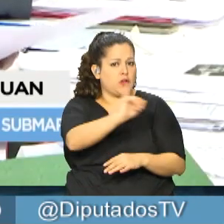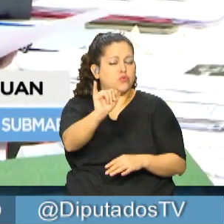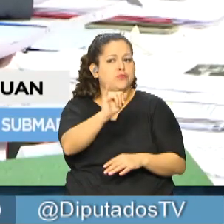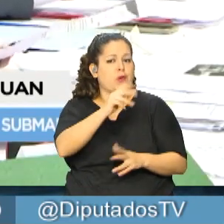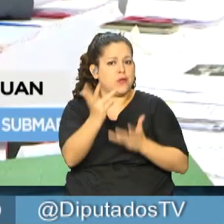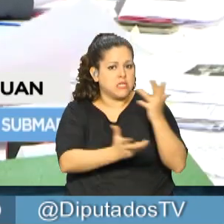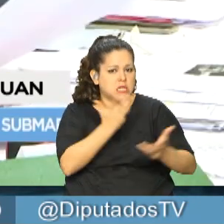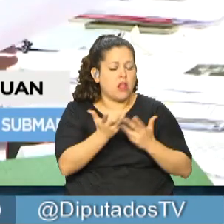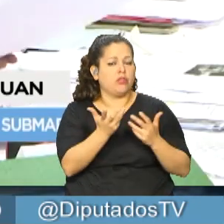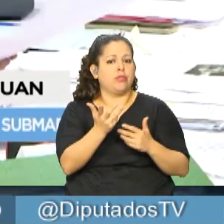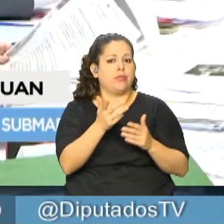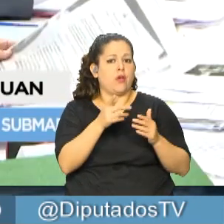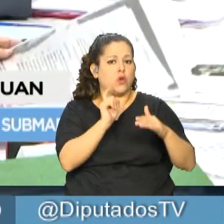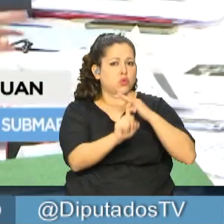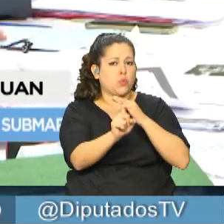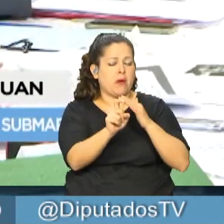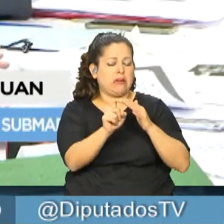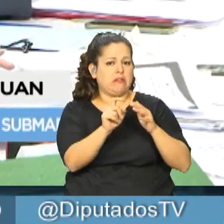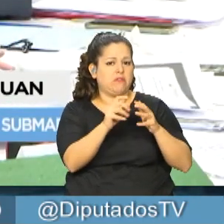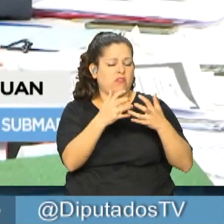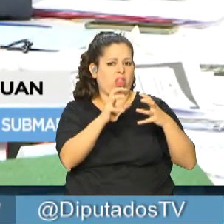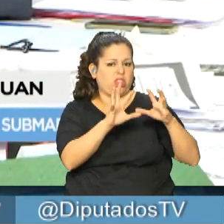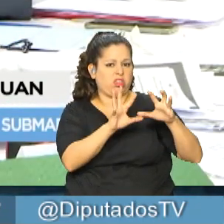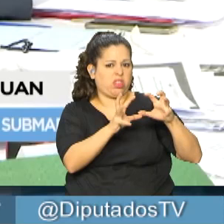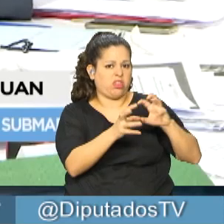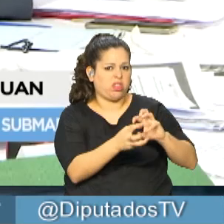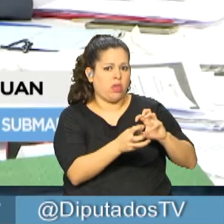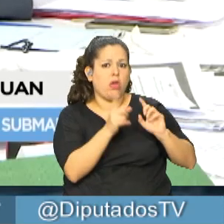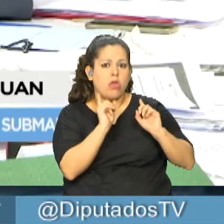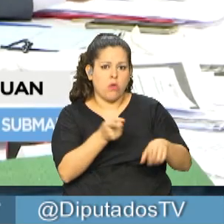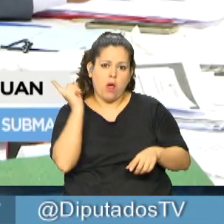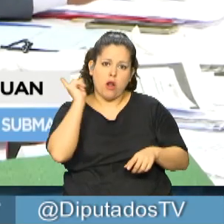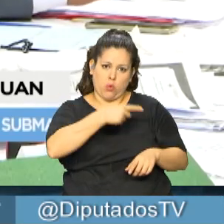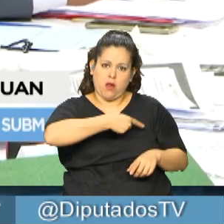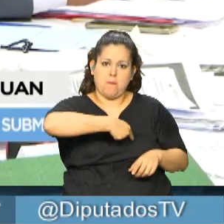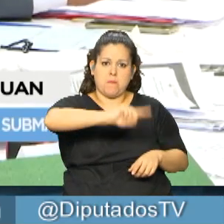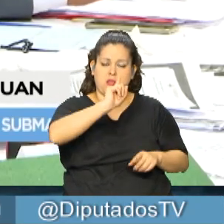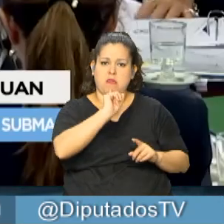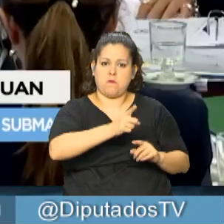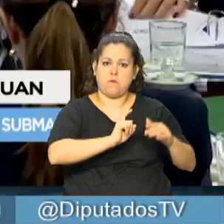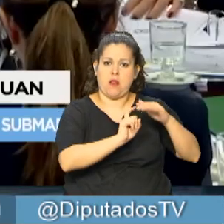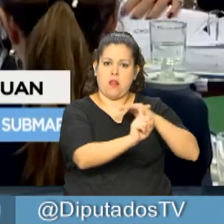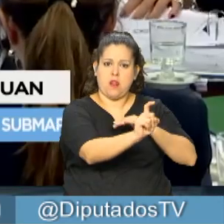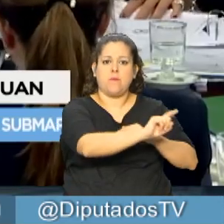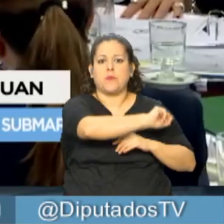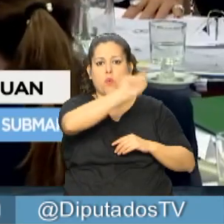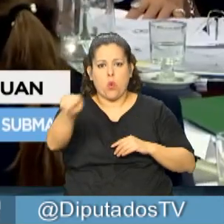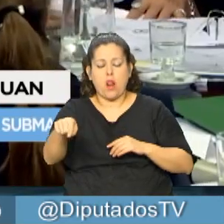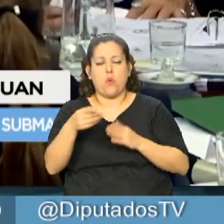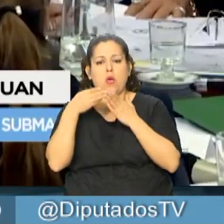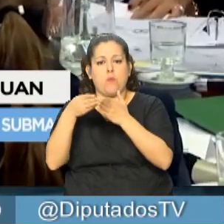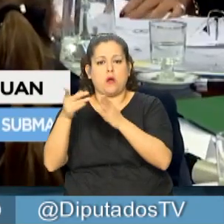y estando el submarino en las condiciones que estaba, volver al puerto de Mar del Plata, que